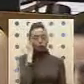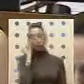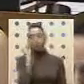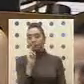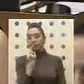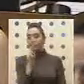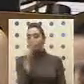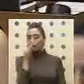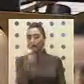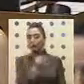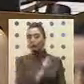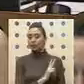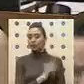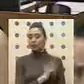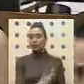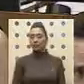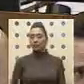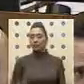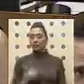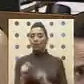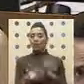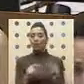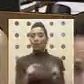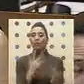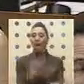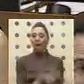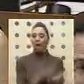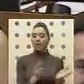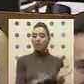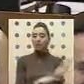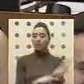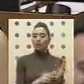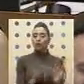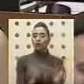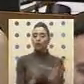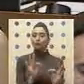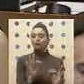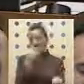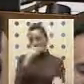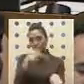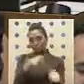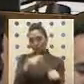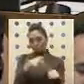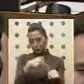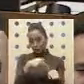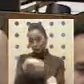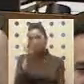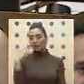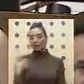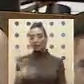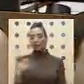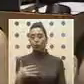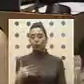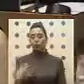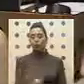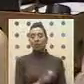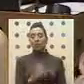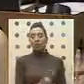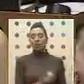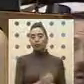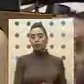argumento, señor presidente, para defender el impuesto específico a los combustibles, siendo el más importante de todo el